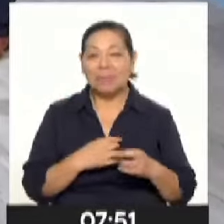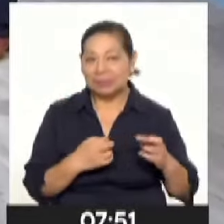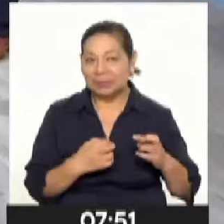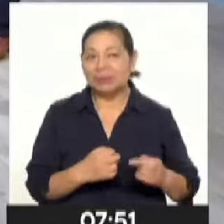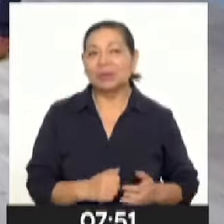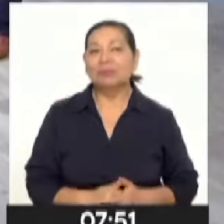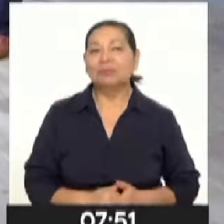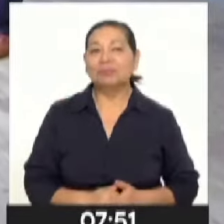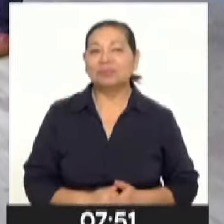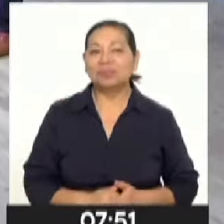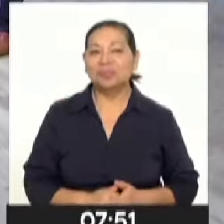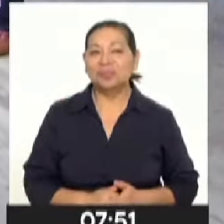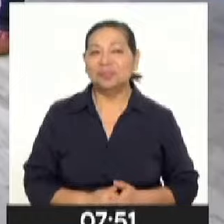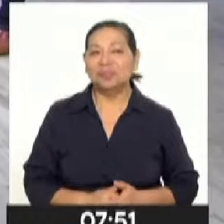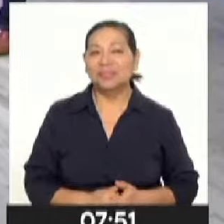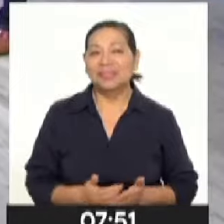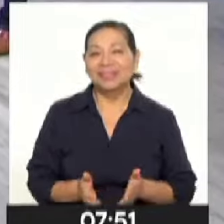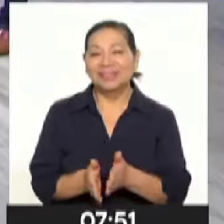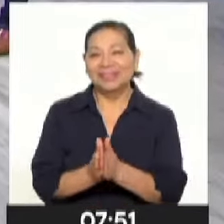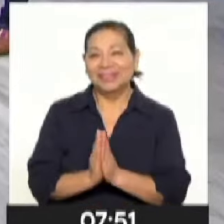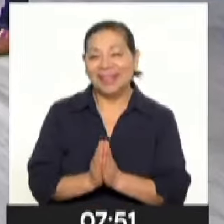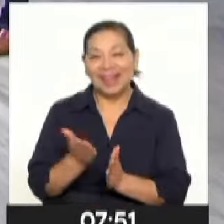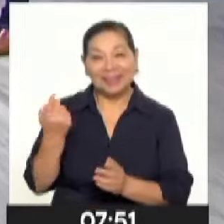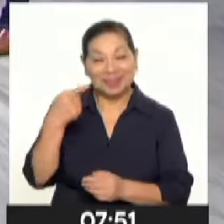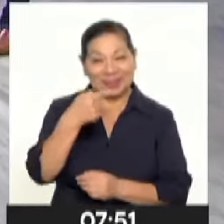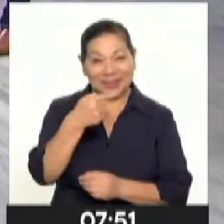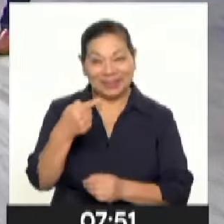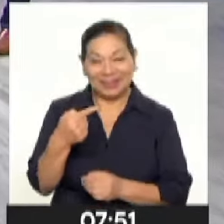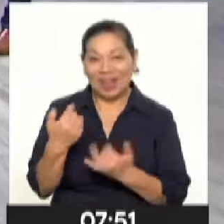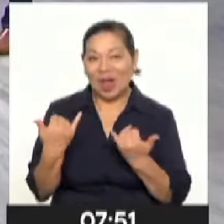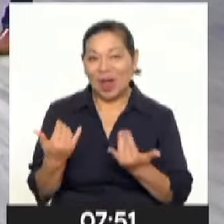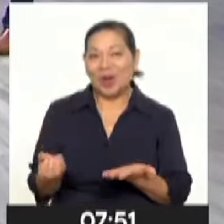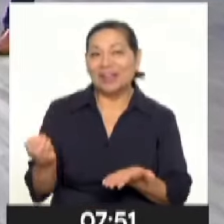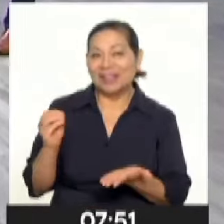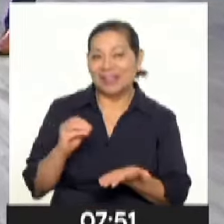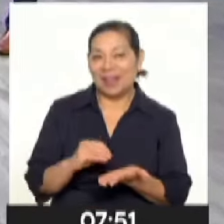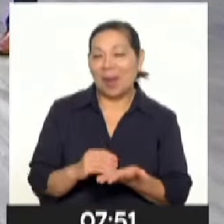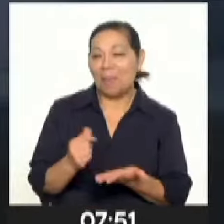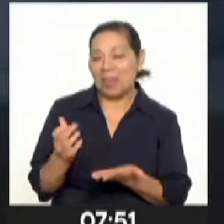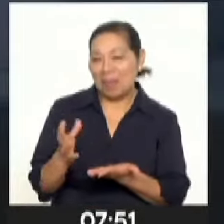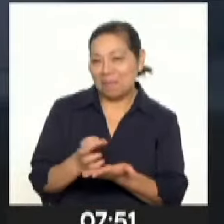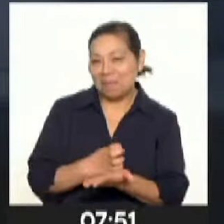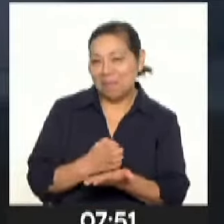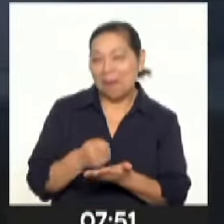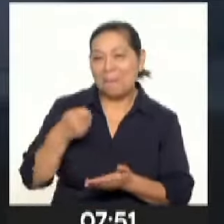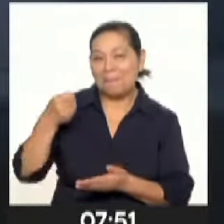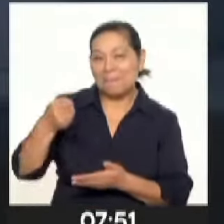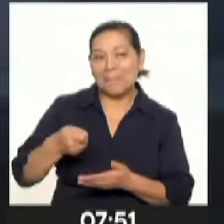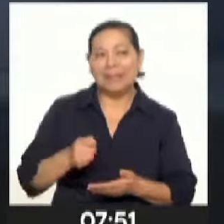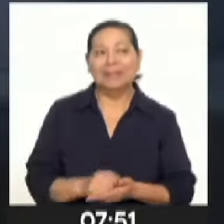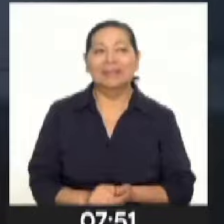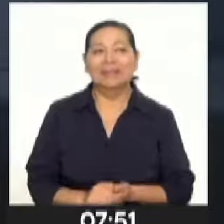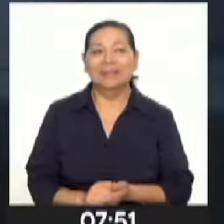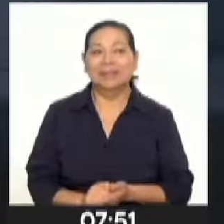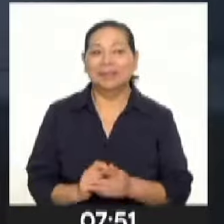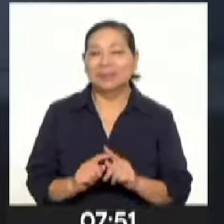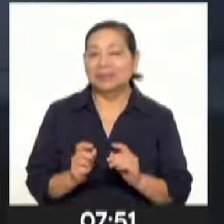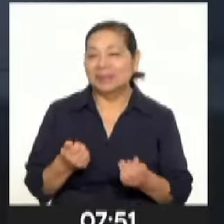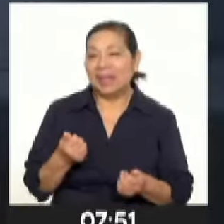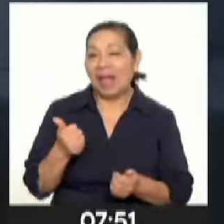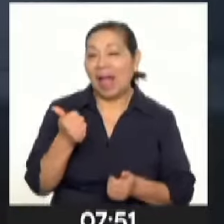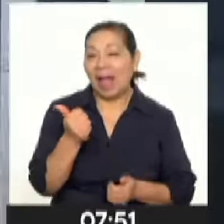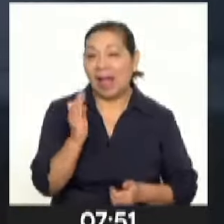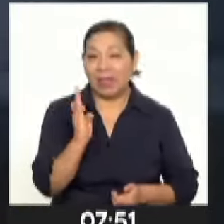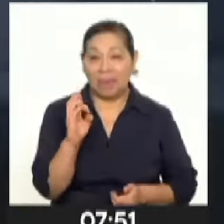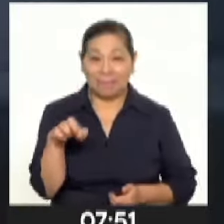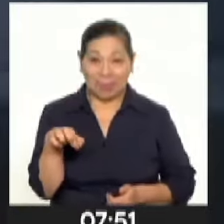de hoy? Buenos días. Bueno, a pedido de Omar de la semana pasada, hablaremos hoy día del retiro de los fondos de pensiones. En general, el sistema previsional, el tema de las